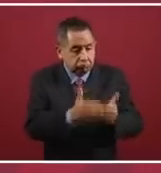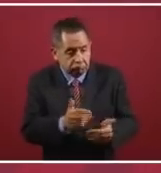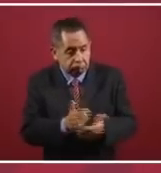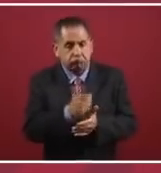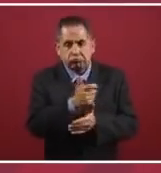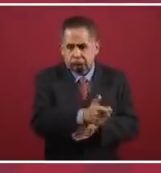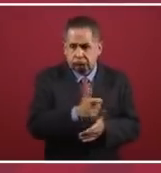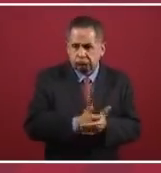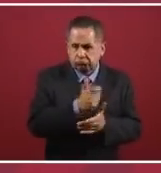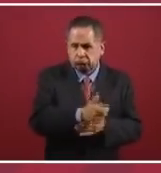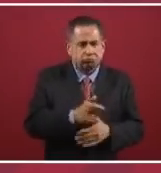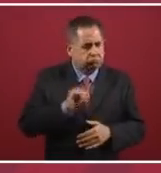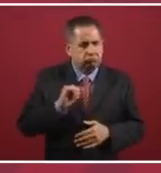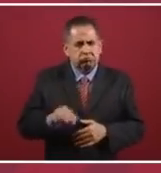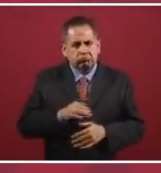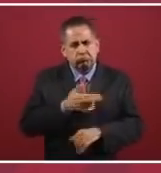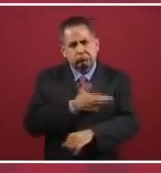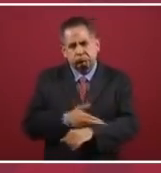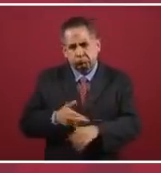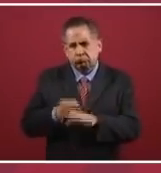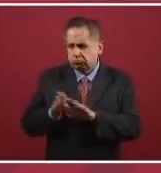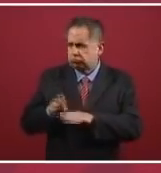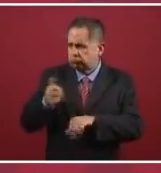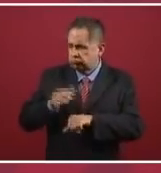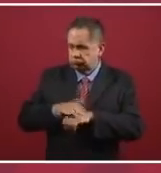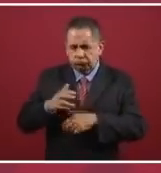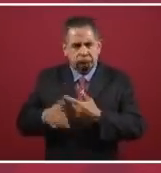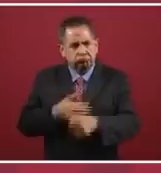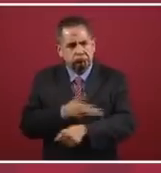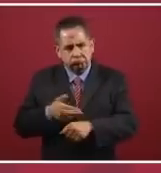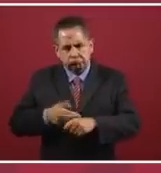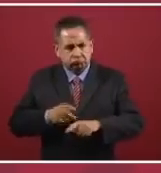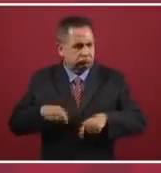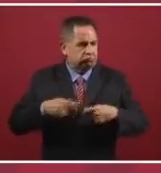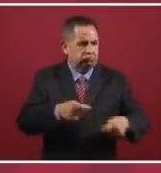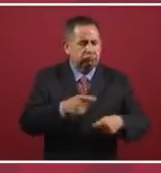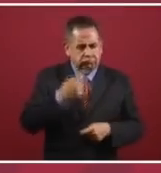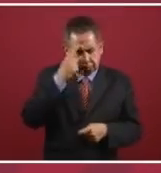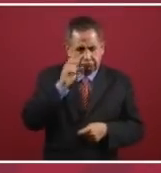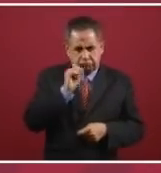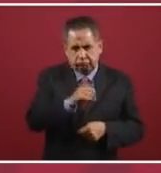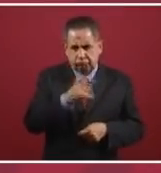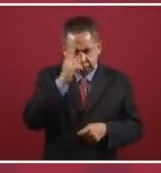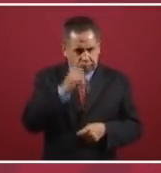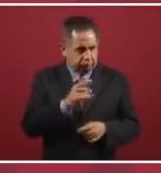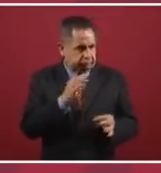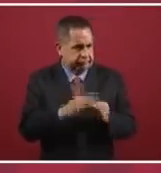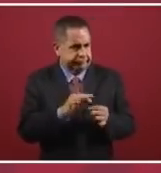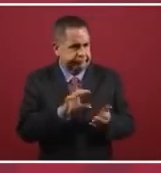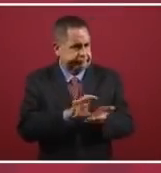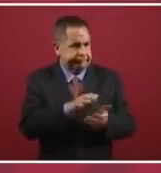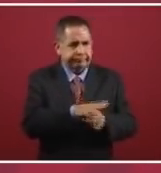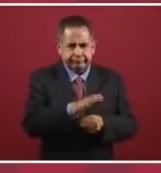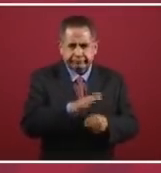a establecer un mecanismo administrativo para que no les faltaran